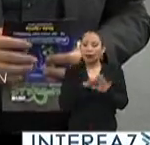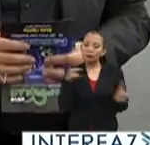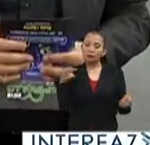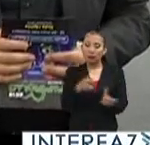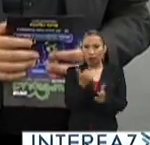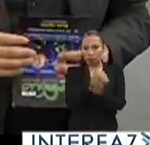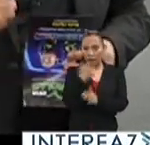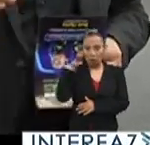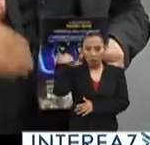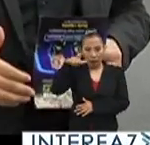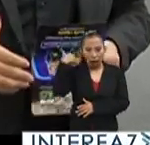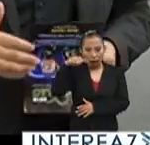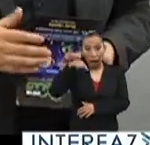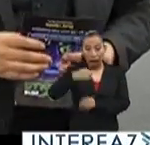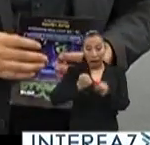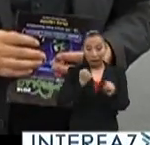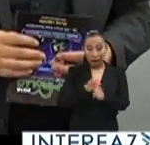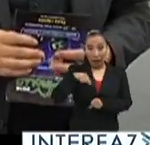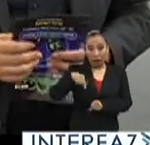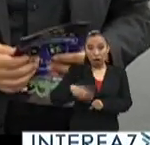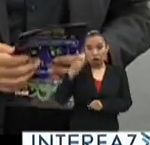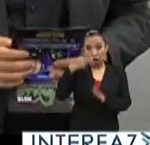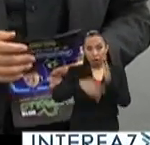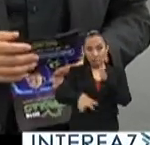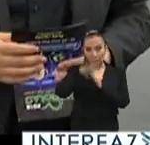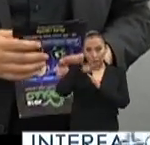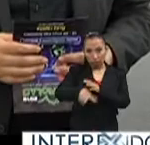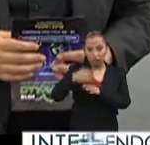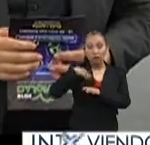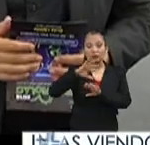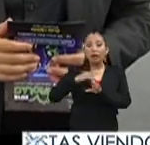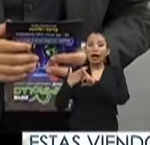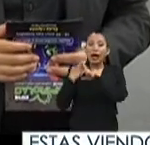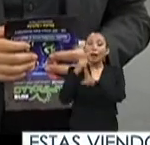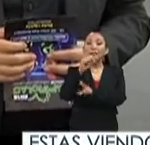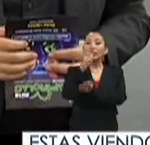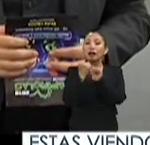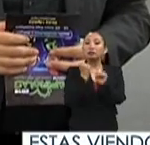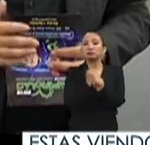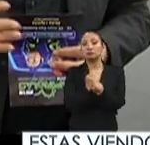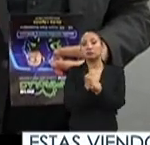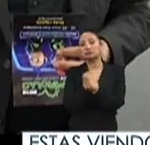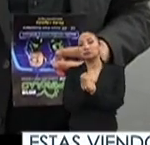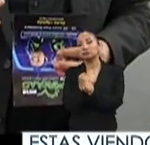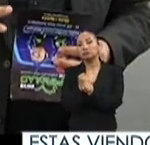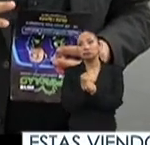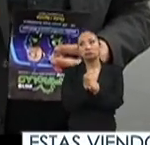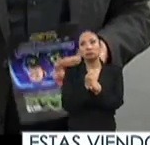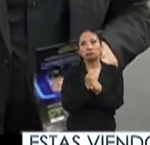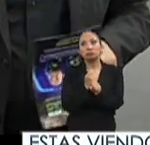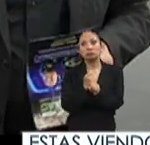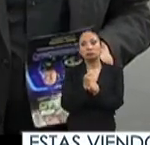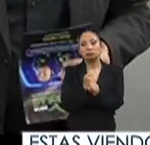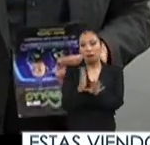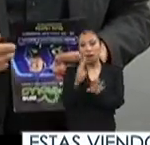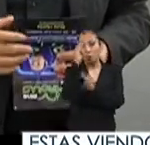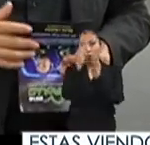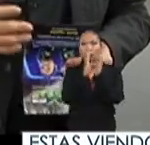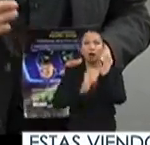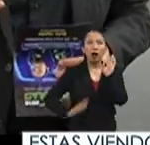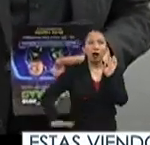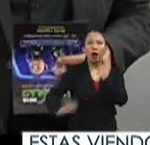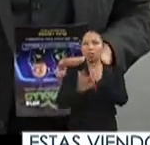Particularmente en la ciudad de Guadalajara, este año, 2018, acabamos de cumplir 20 años. Y a nivel